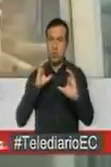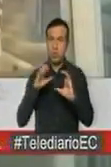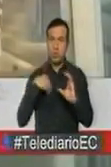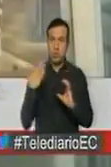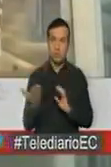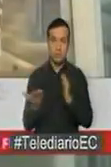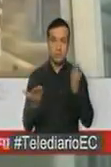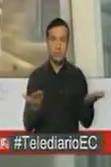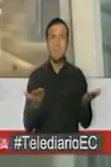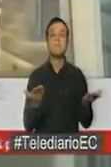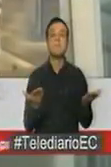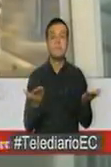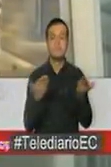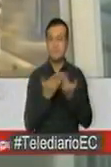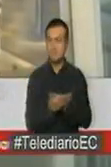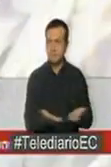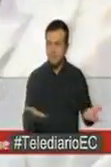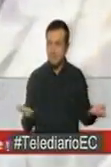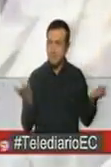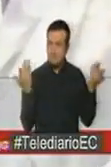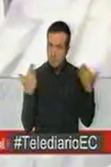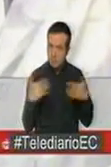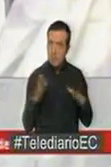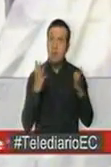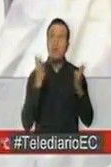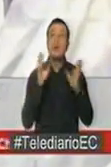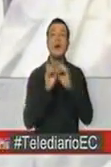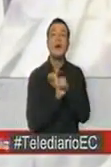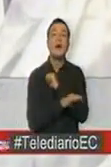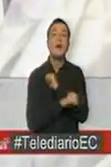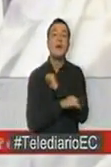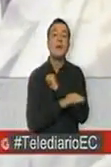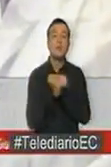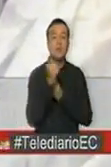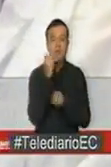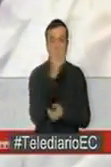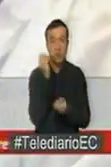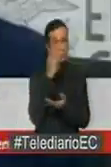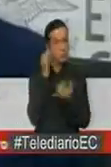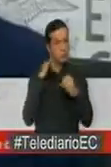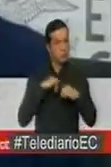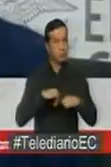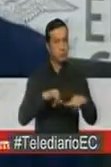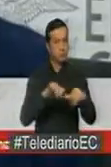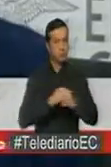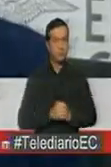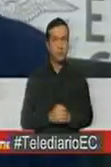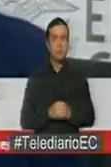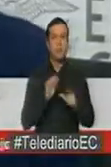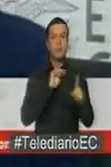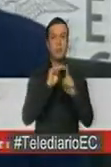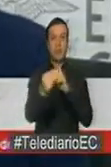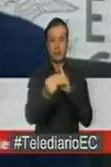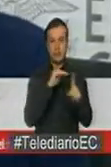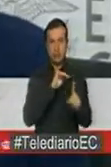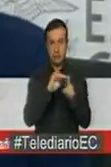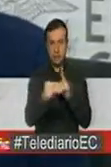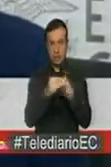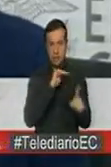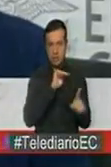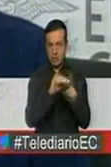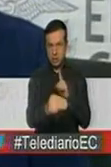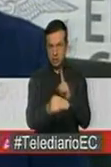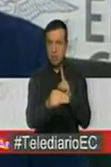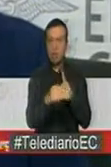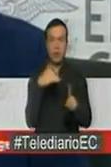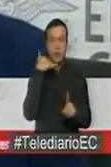Telecomunicaciones se suman a esta tarea conjunta con campañas informativas continuas. SMS. Eso por mensajes de texto a